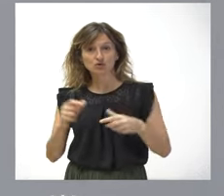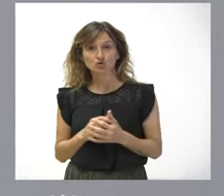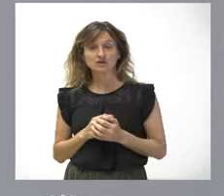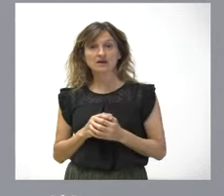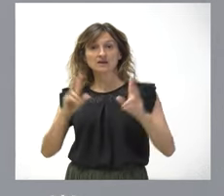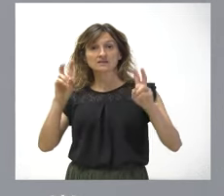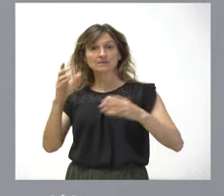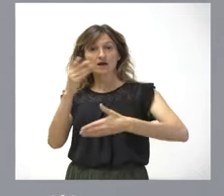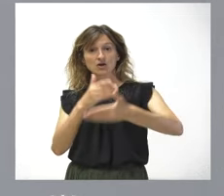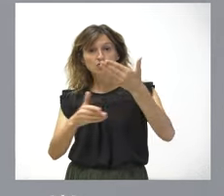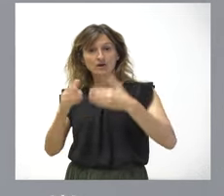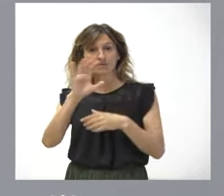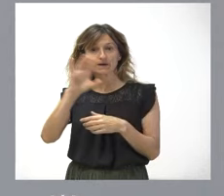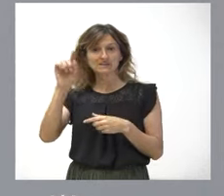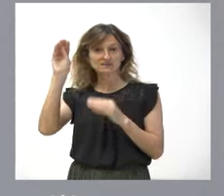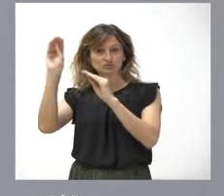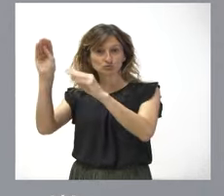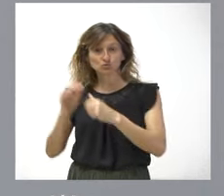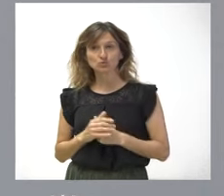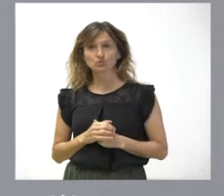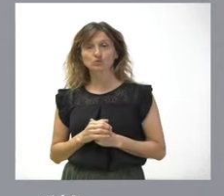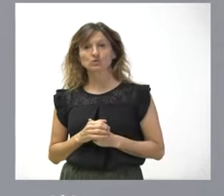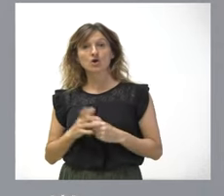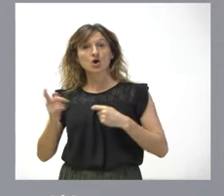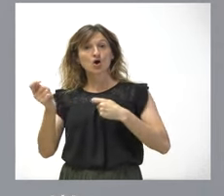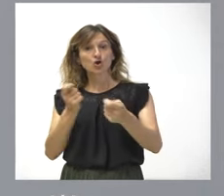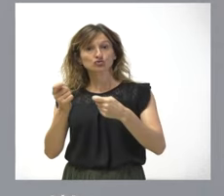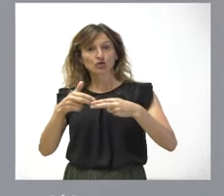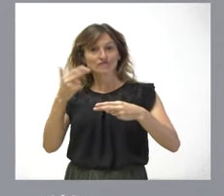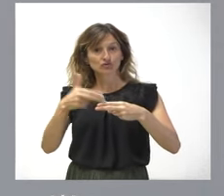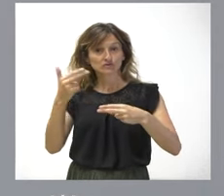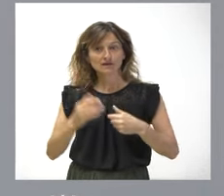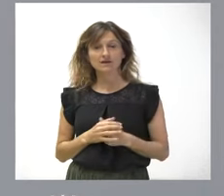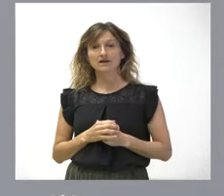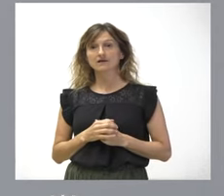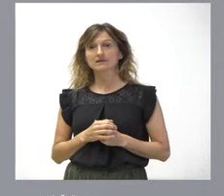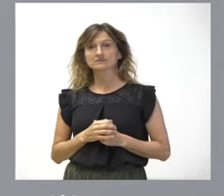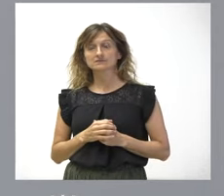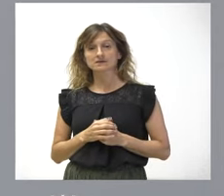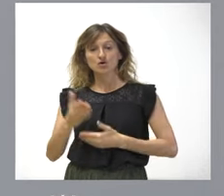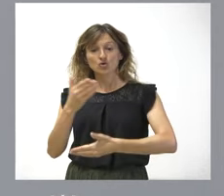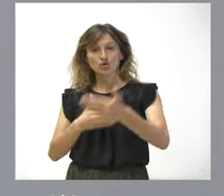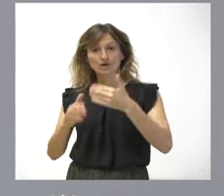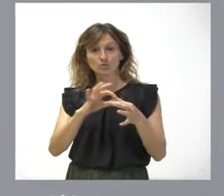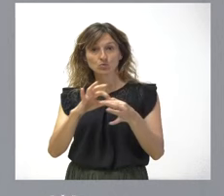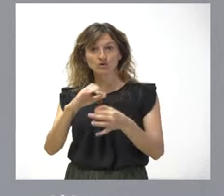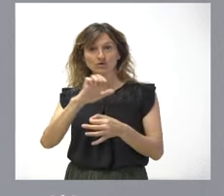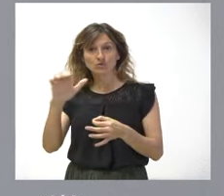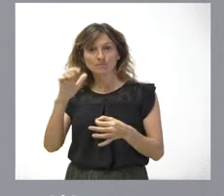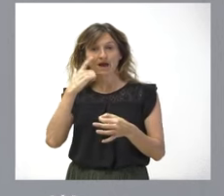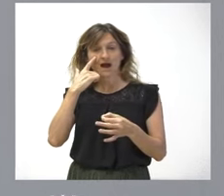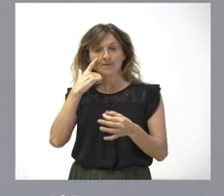de la colaboración con los países de origen del control de las fronteras de la colaboración con la Unión Europea para que establezca algún tipo de